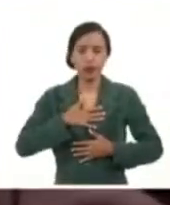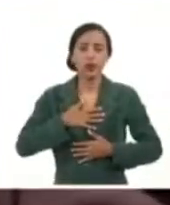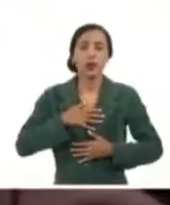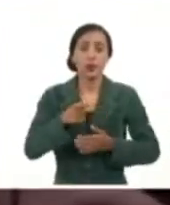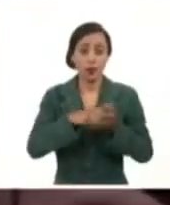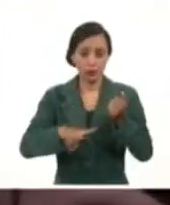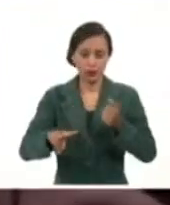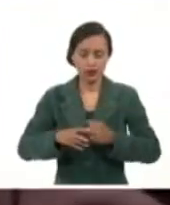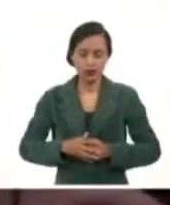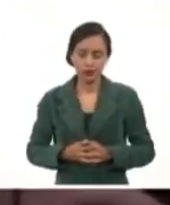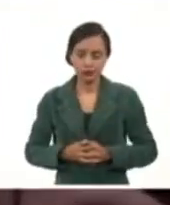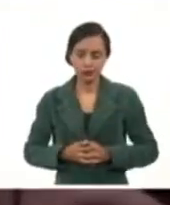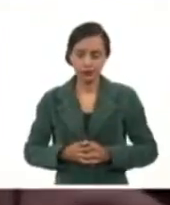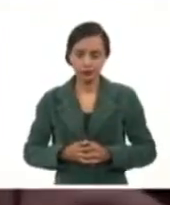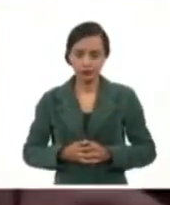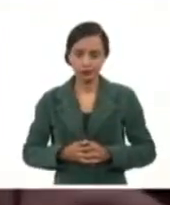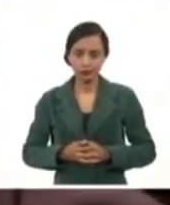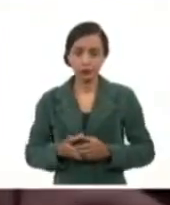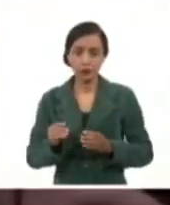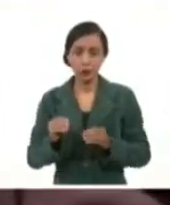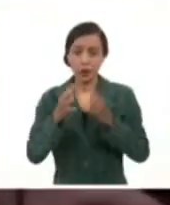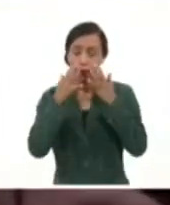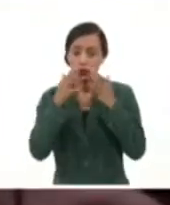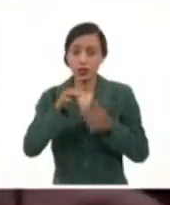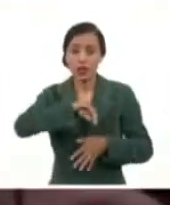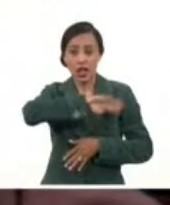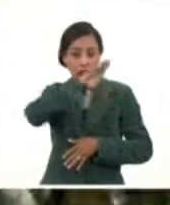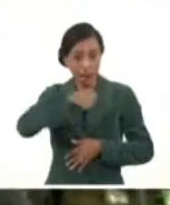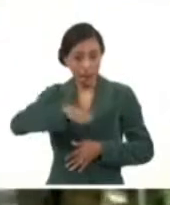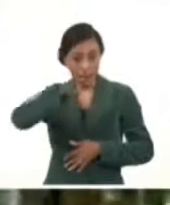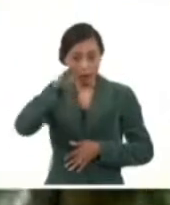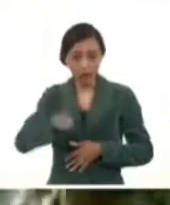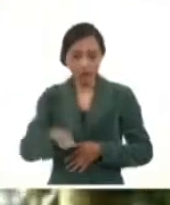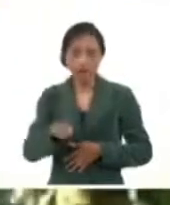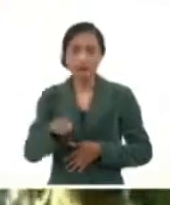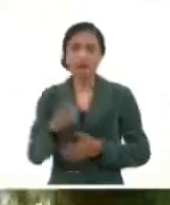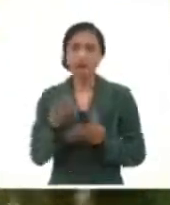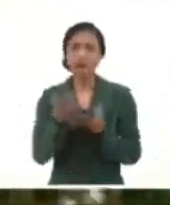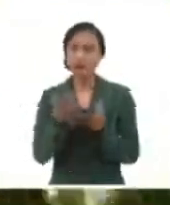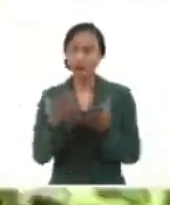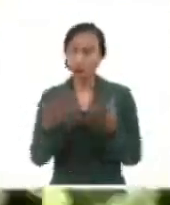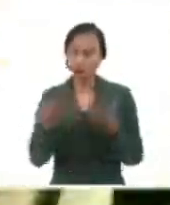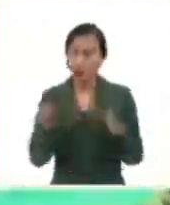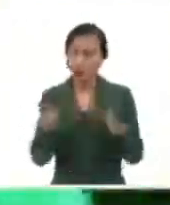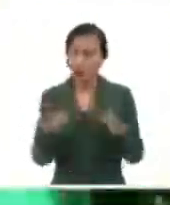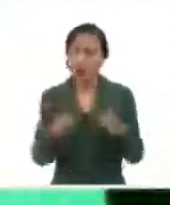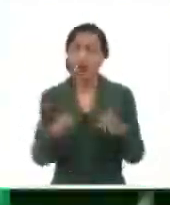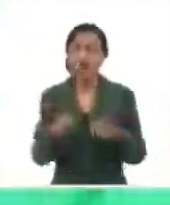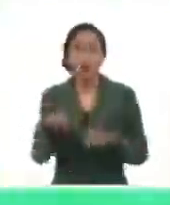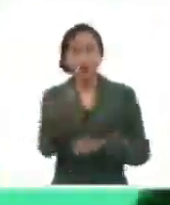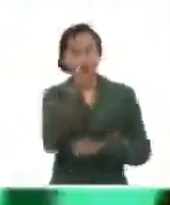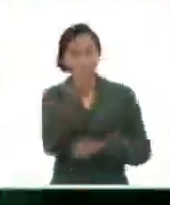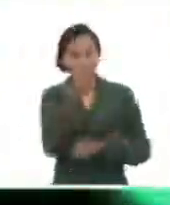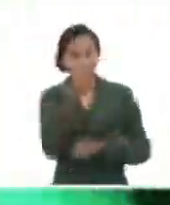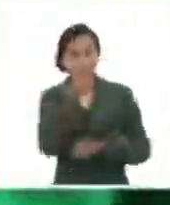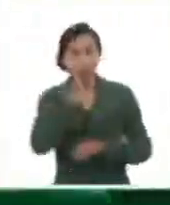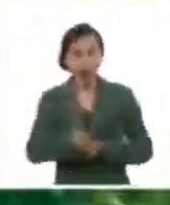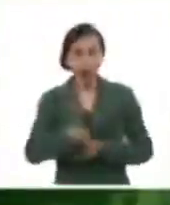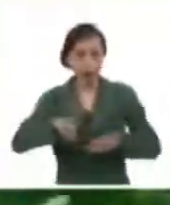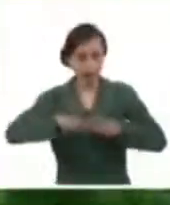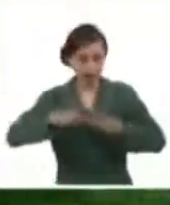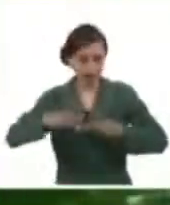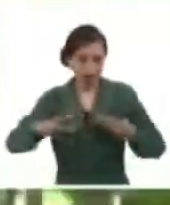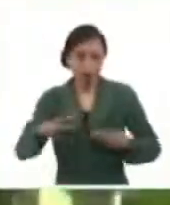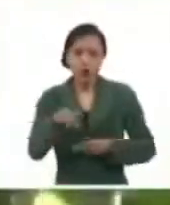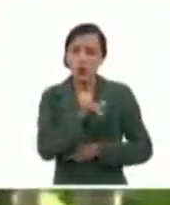destacar que en la montaña hay un alto índice de consumo de estas hortalizas que vienen a complementar